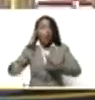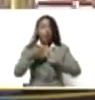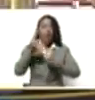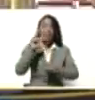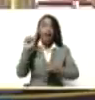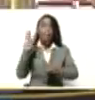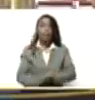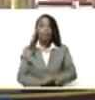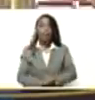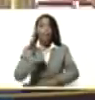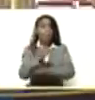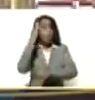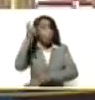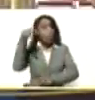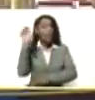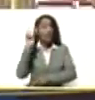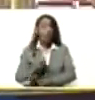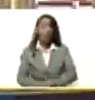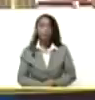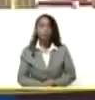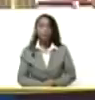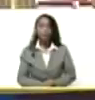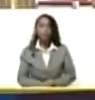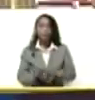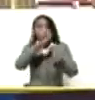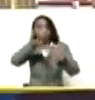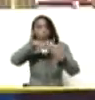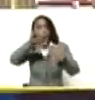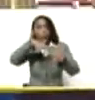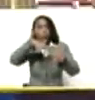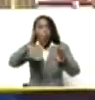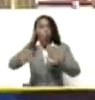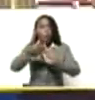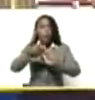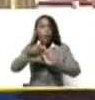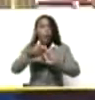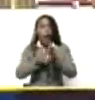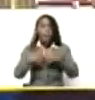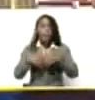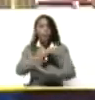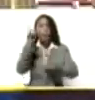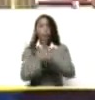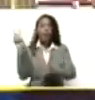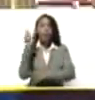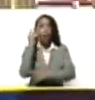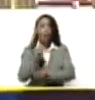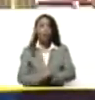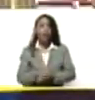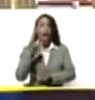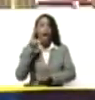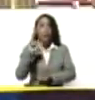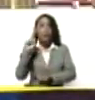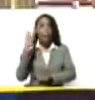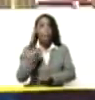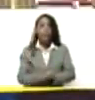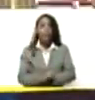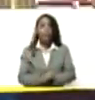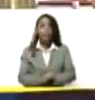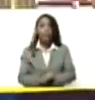en la última semana de diciembre aquí tengo los datos en la última semana de diciembre